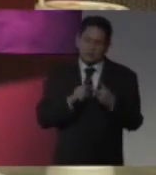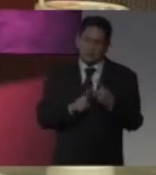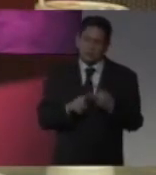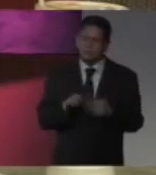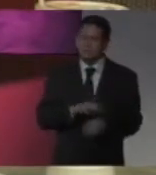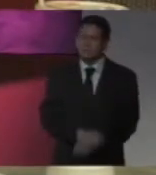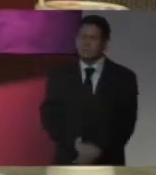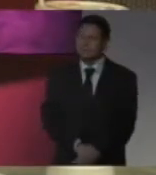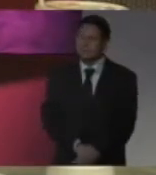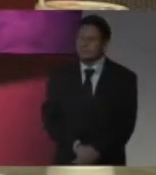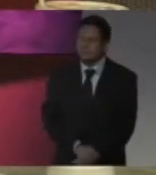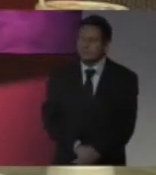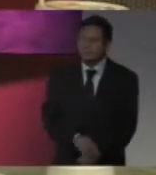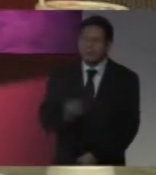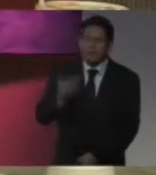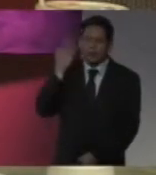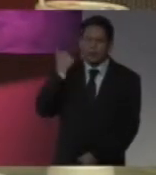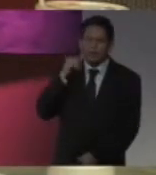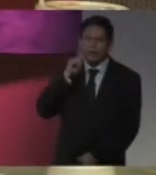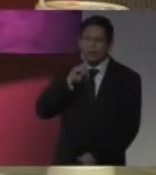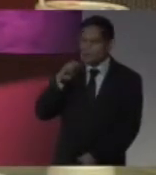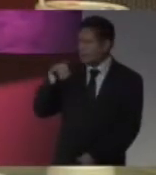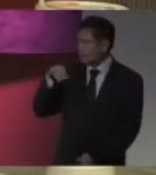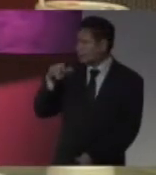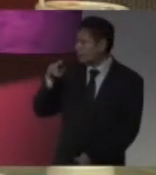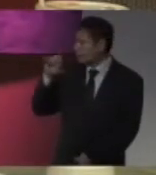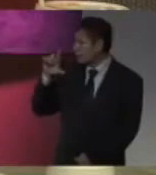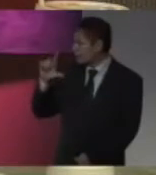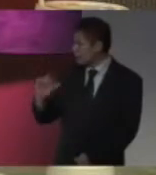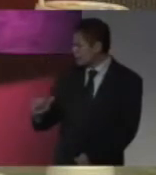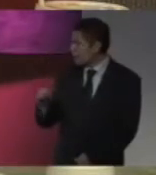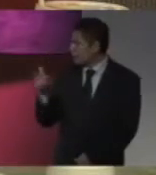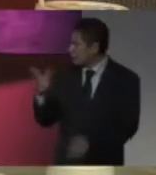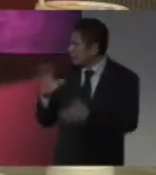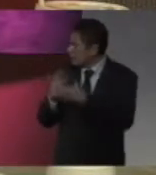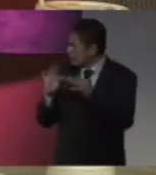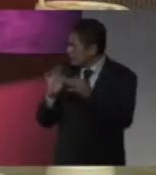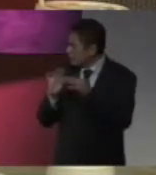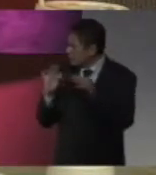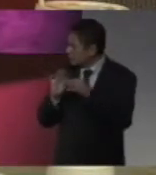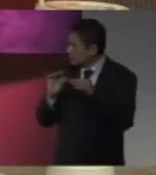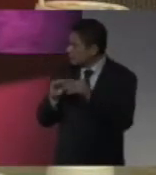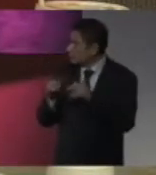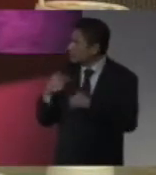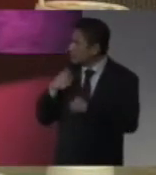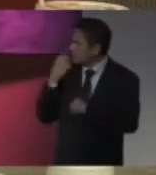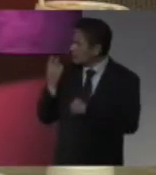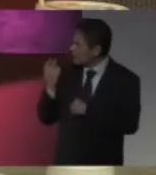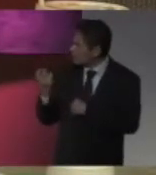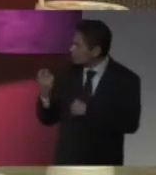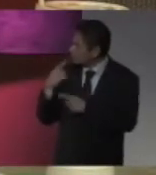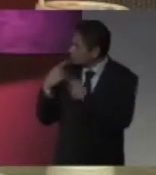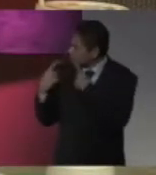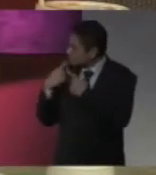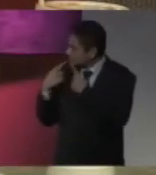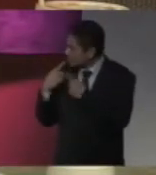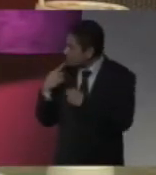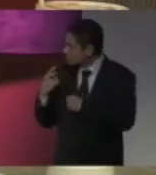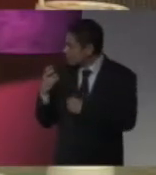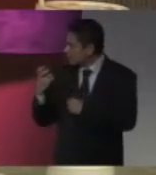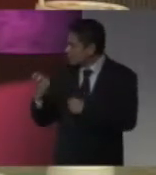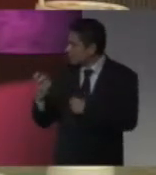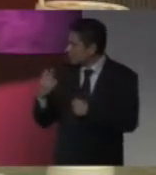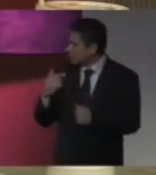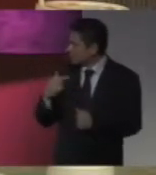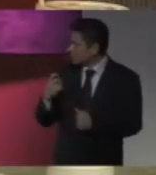la ponencia que ha hecho Amarela antes que nosotras pasáramos. Y creo que es como una